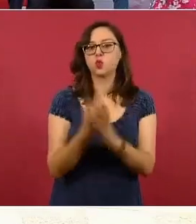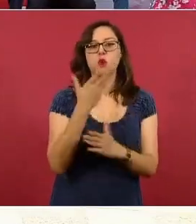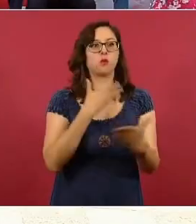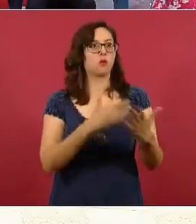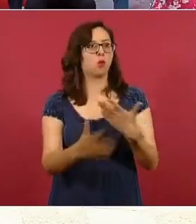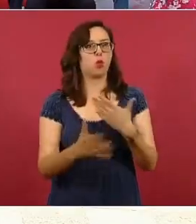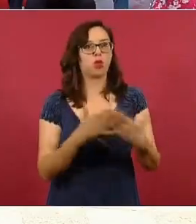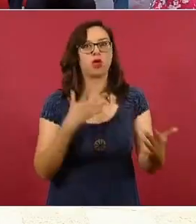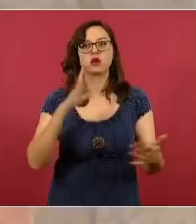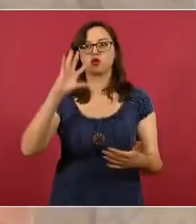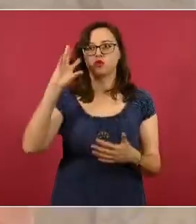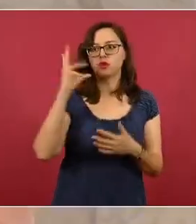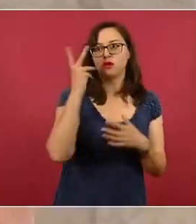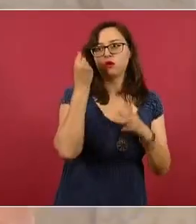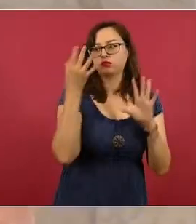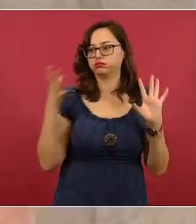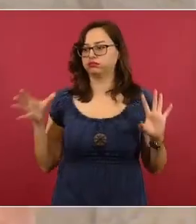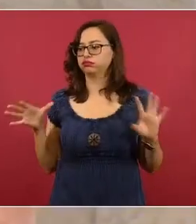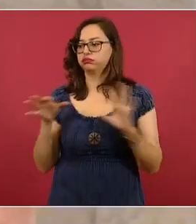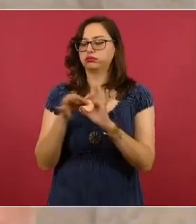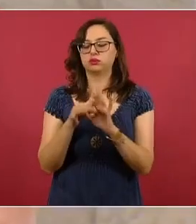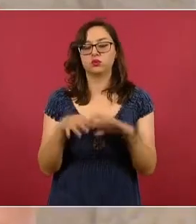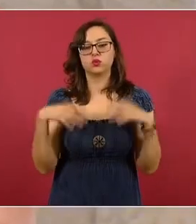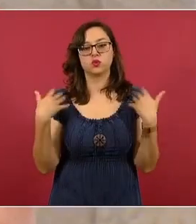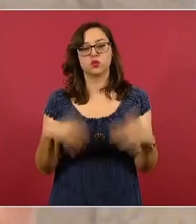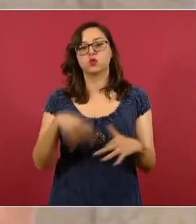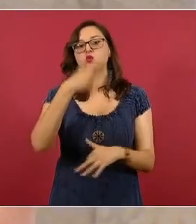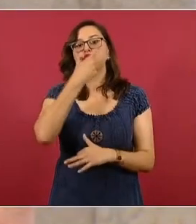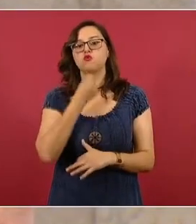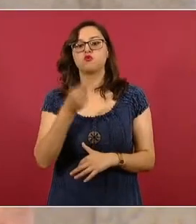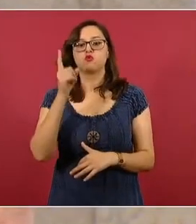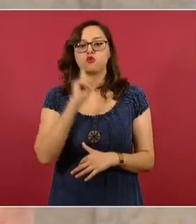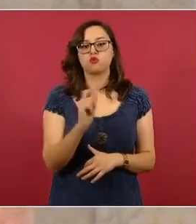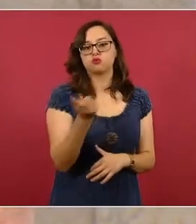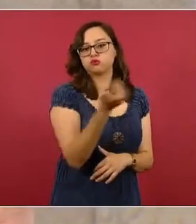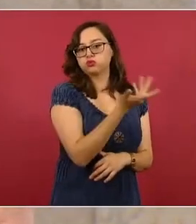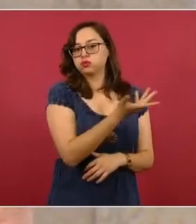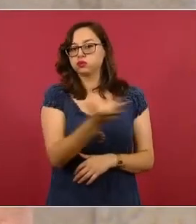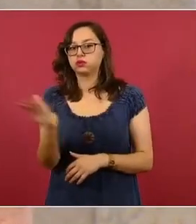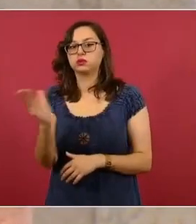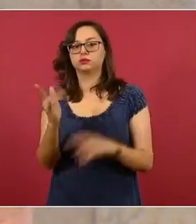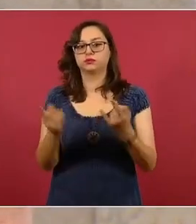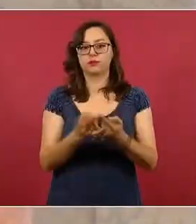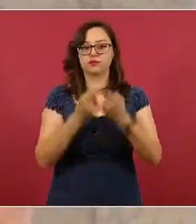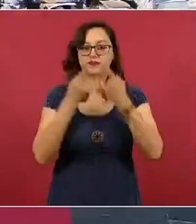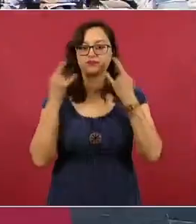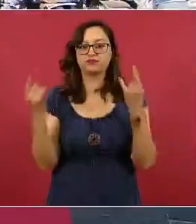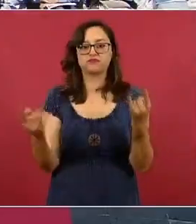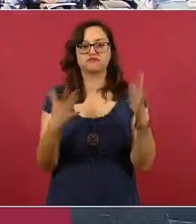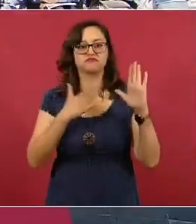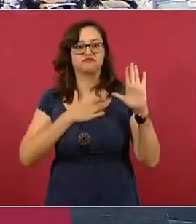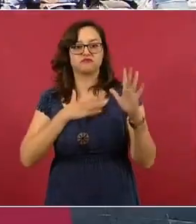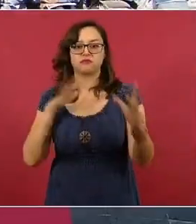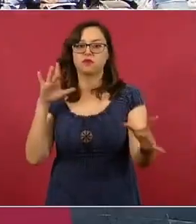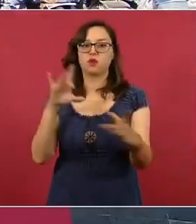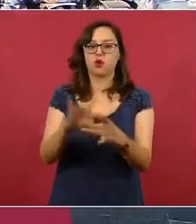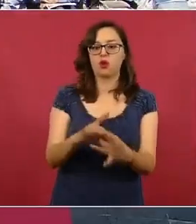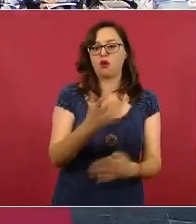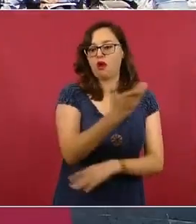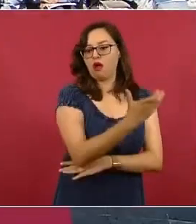Profesionistas, extensionistas, comprometidas y comprometidos con nuestra historia, con el campo, con quien